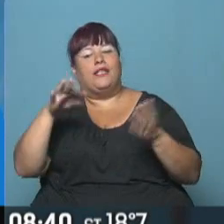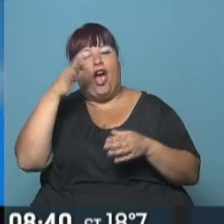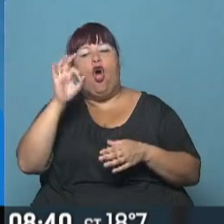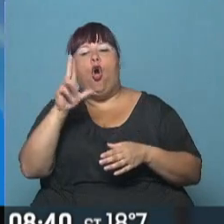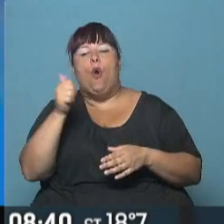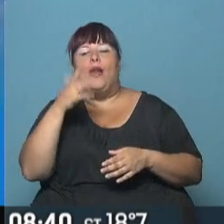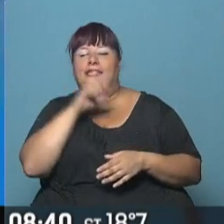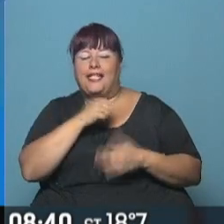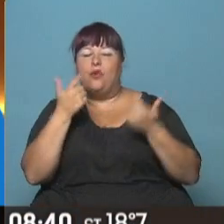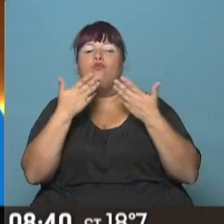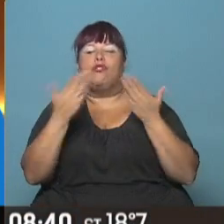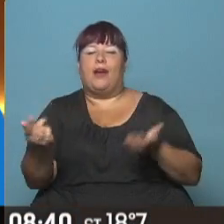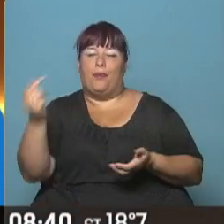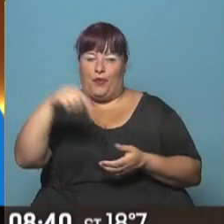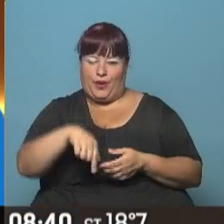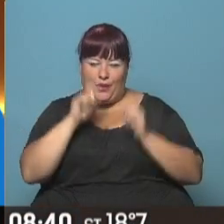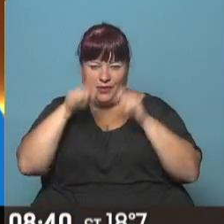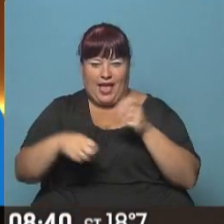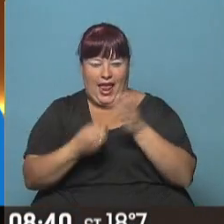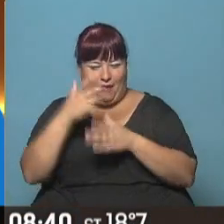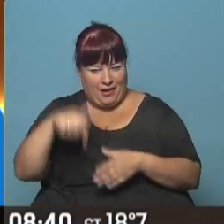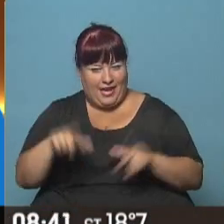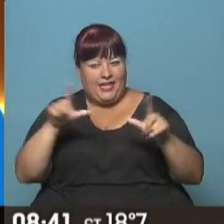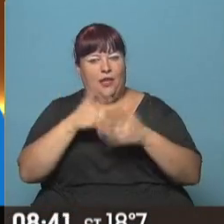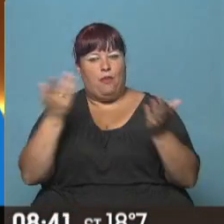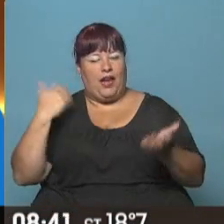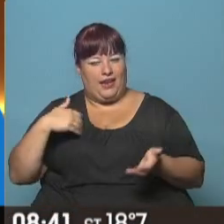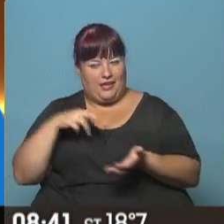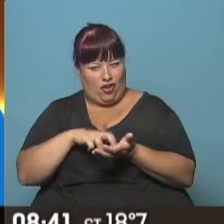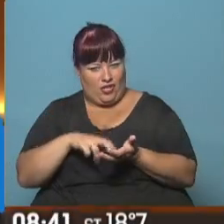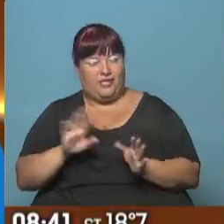Secreta. Muchísimas gracias a Andrés Duprat por haber estado esta mañana en la Televisión Pública Noticias. Gracias a vos.